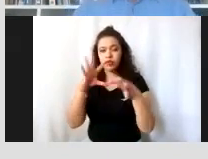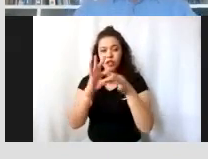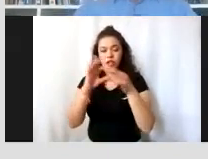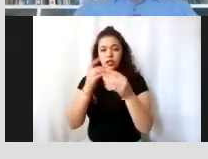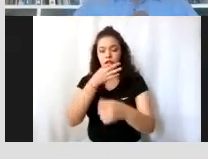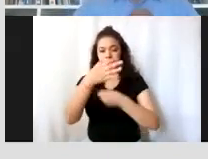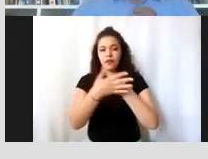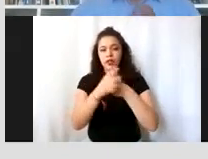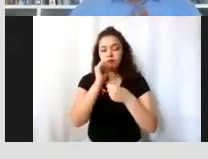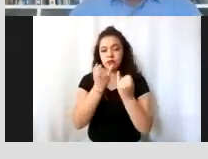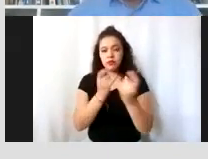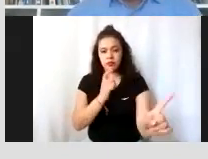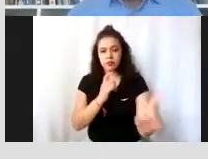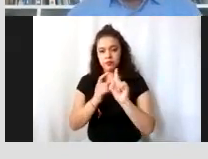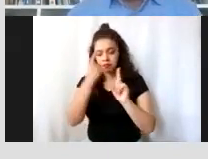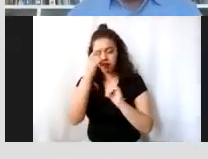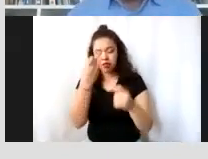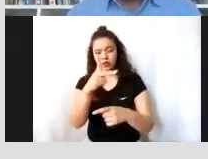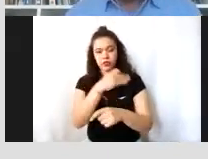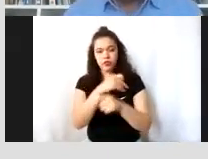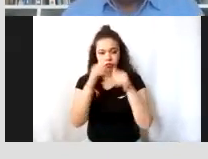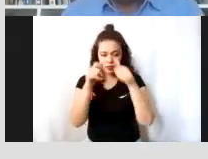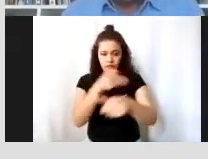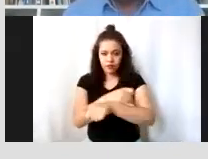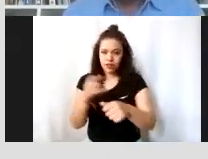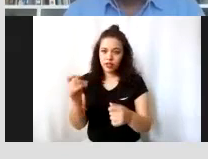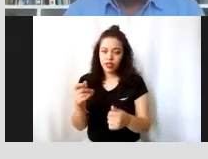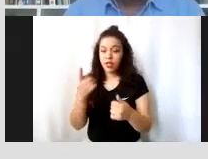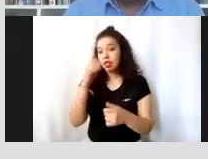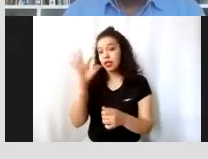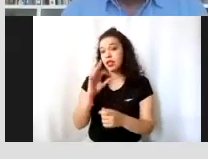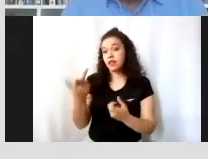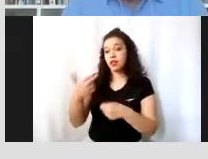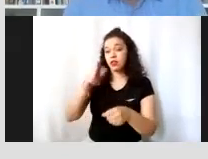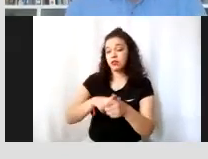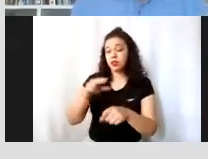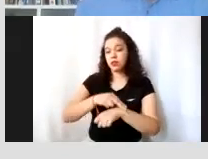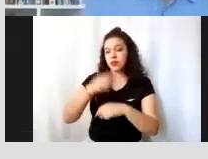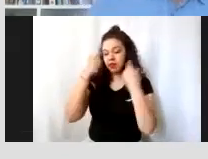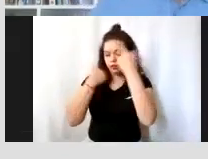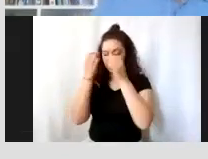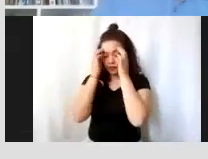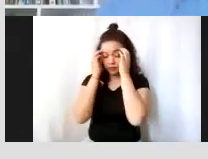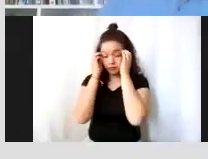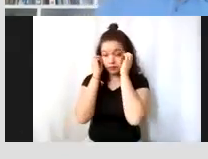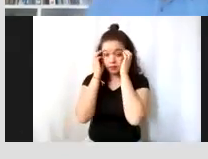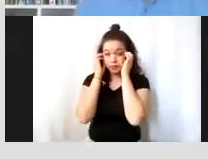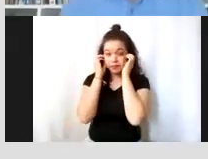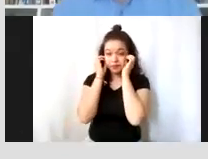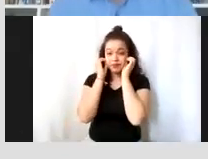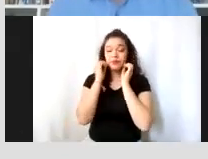se dirija con nosotros para atender su familiar y, de ser necesario, llevárselo para una consulta médica. Bien, aquí podría ser una